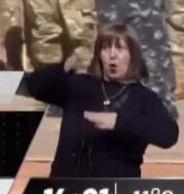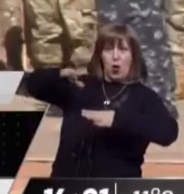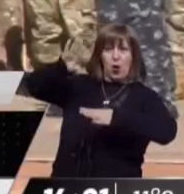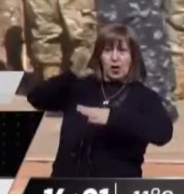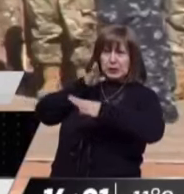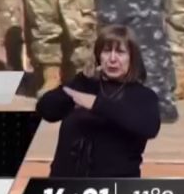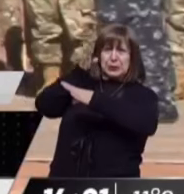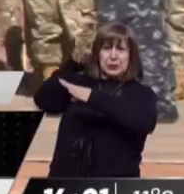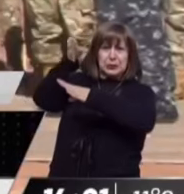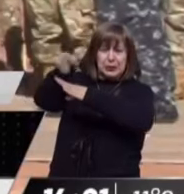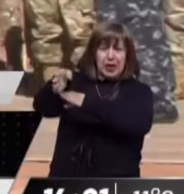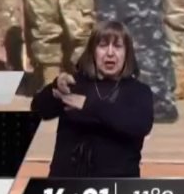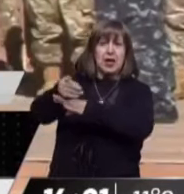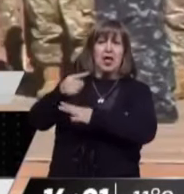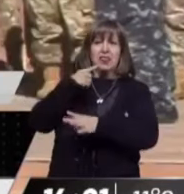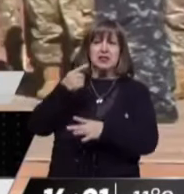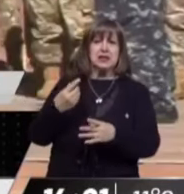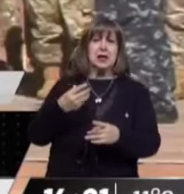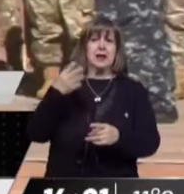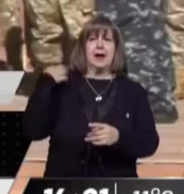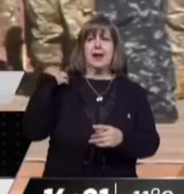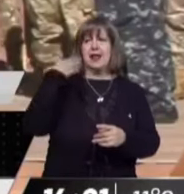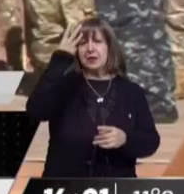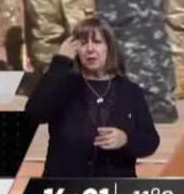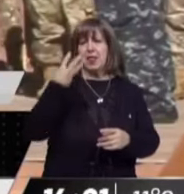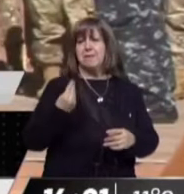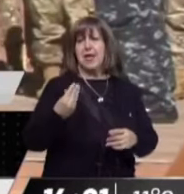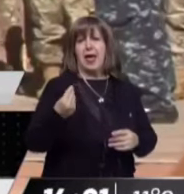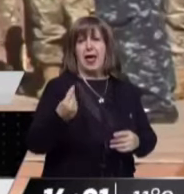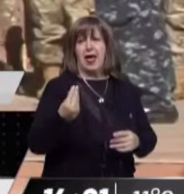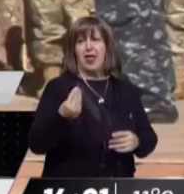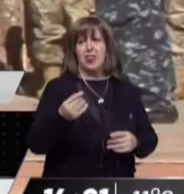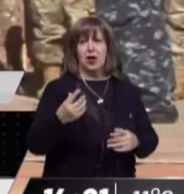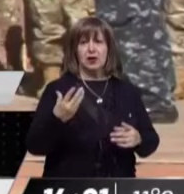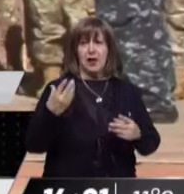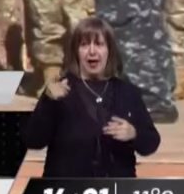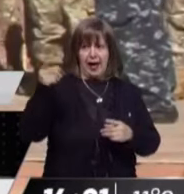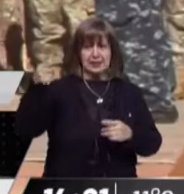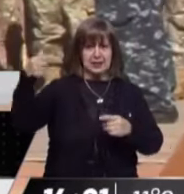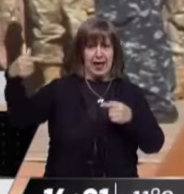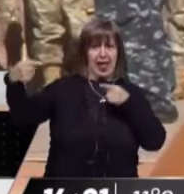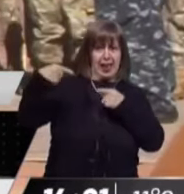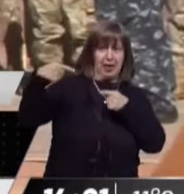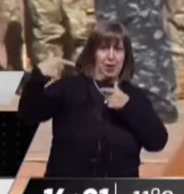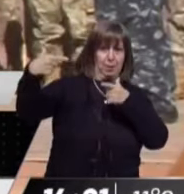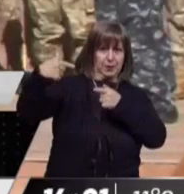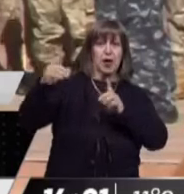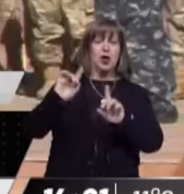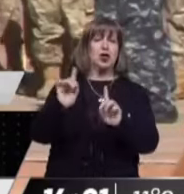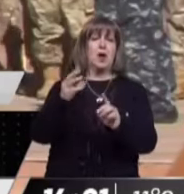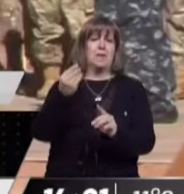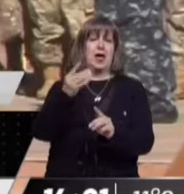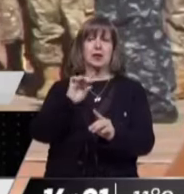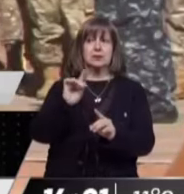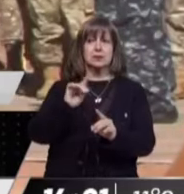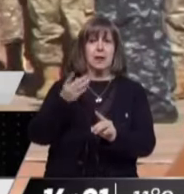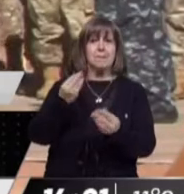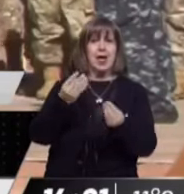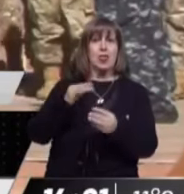principal temor. No le temo al enemigo, decía el general San Martín, le temo al cruce de los Andes, para